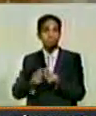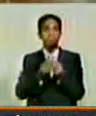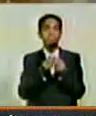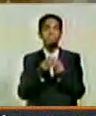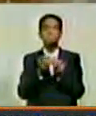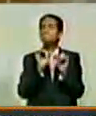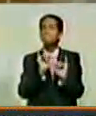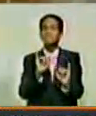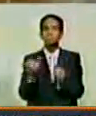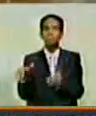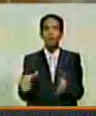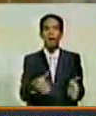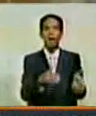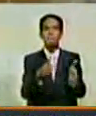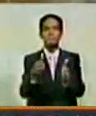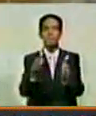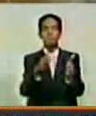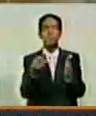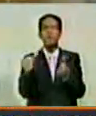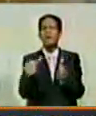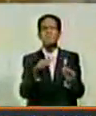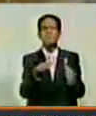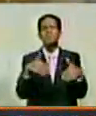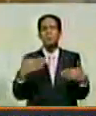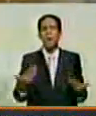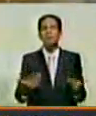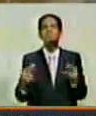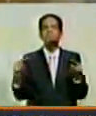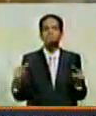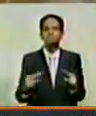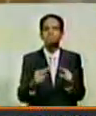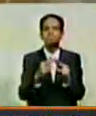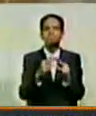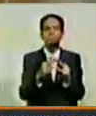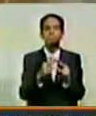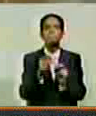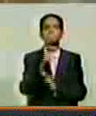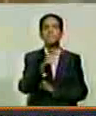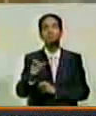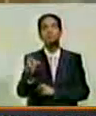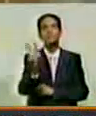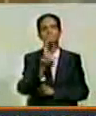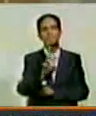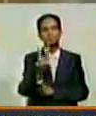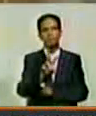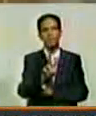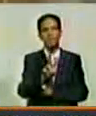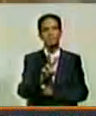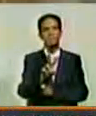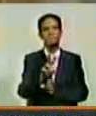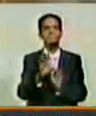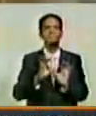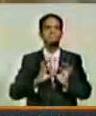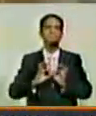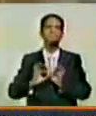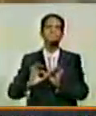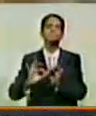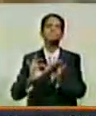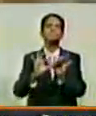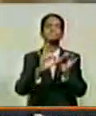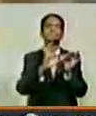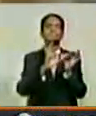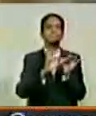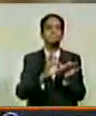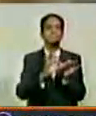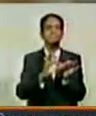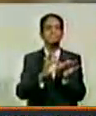Nicolás Maduro, el camino del reencuentro entre los venezolanos, el camino de la reunificación, el camino de